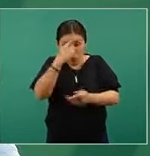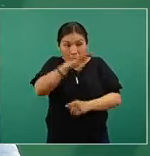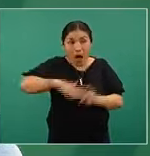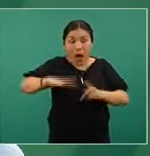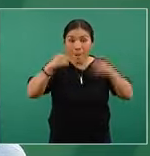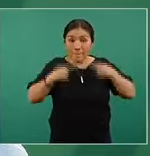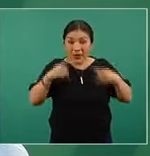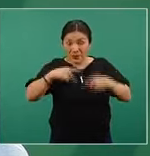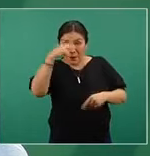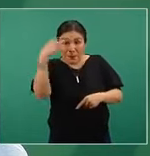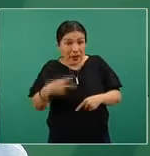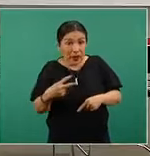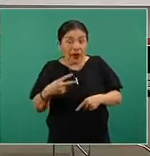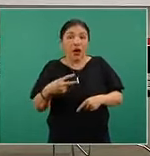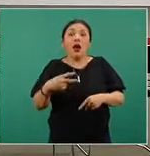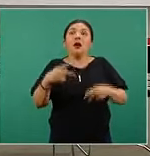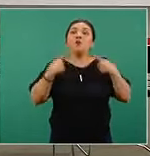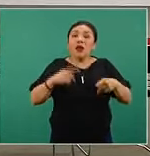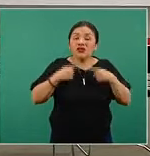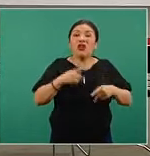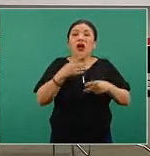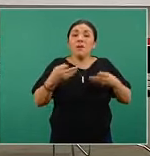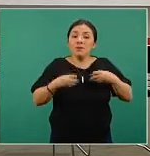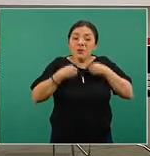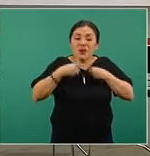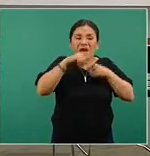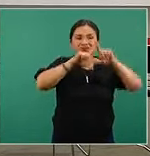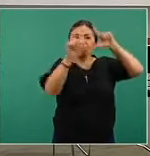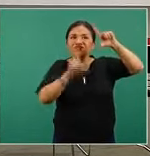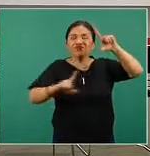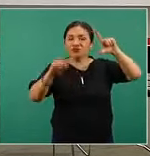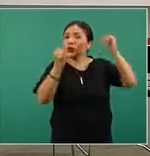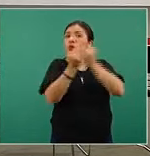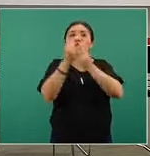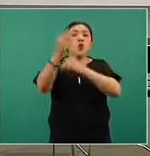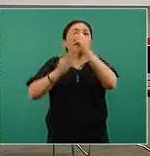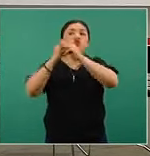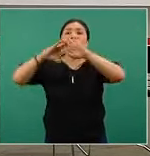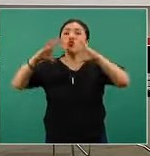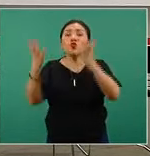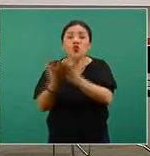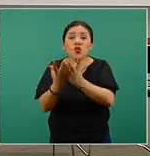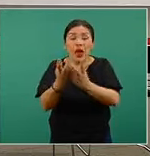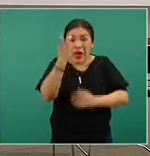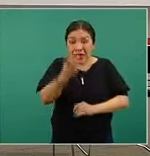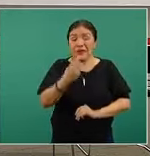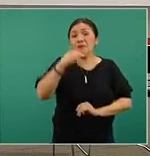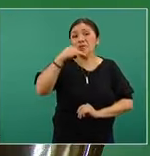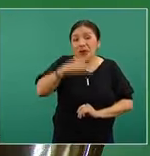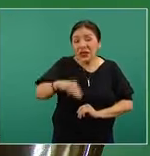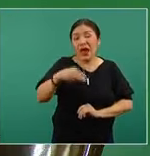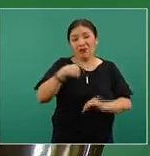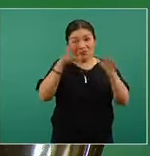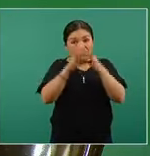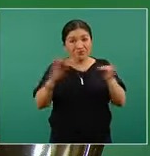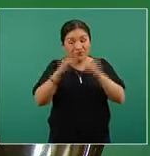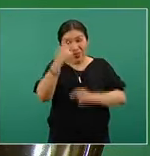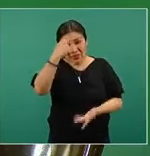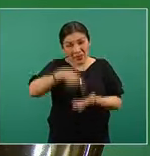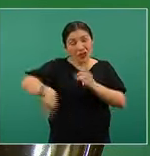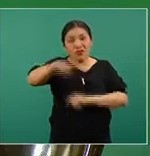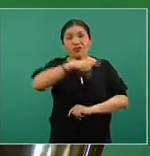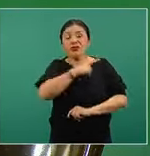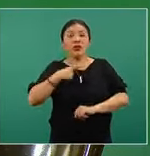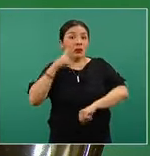población mexicana toda la población que está en territorio mexicano sino a nivel mundial y parte del mensaje que yo creo que debemos de